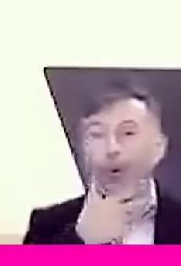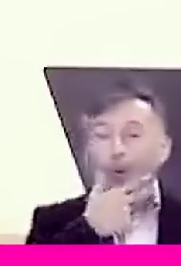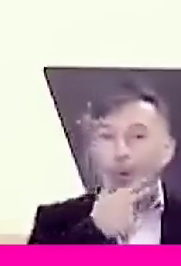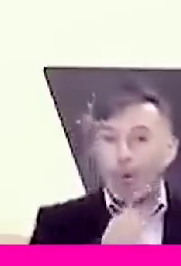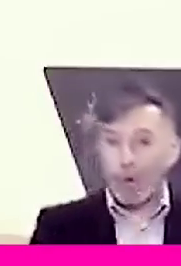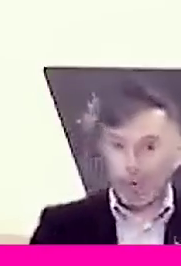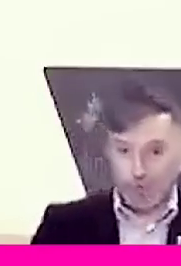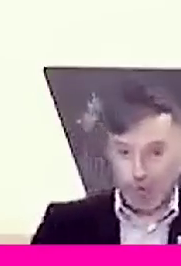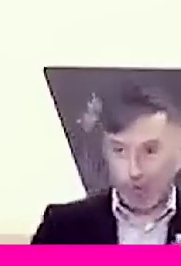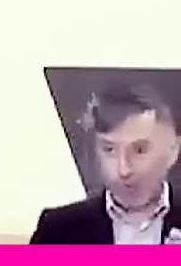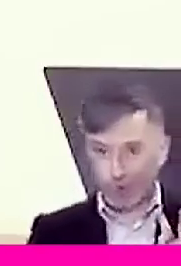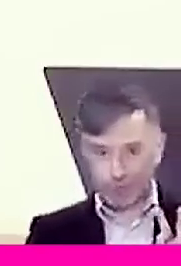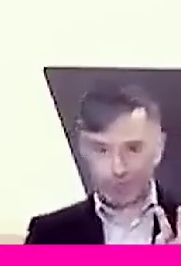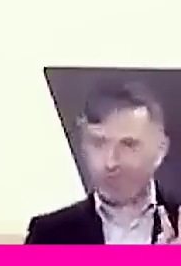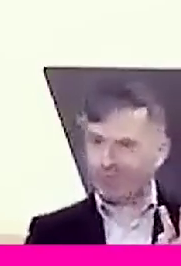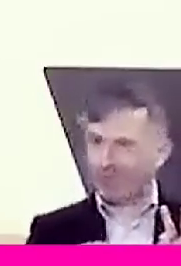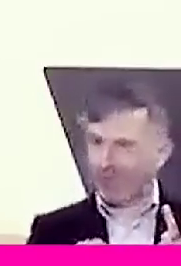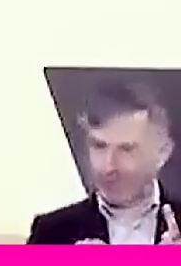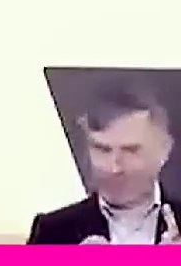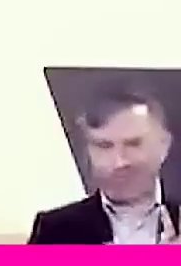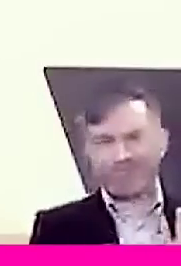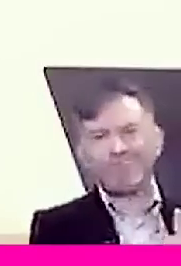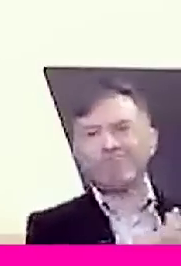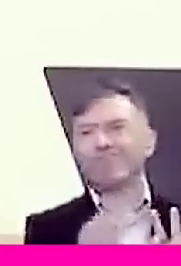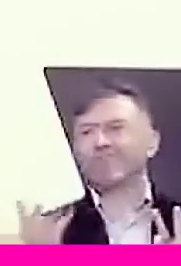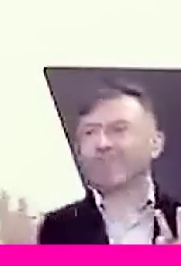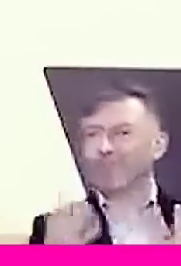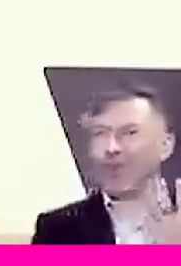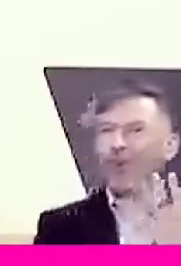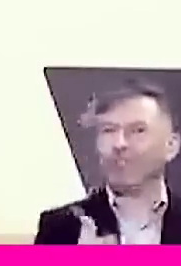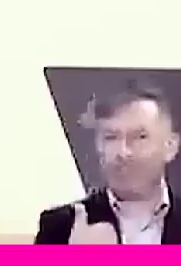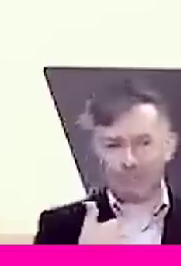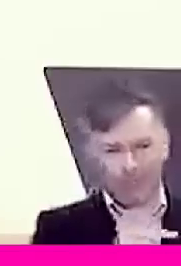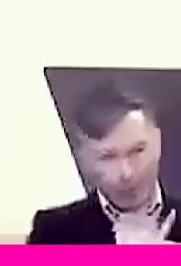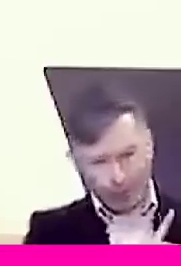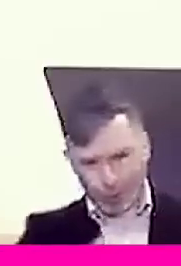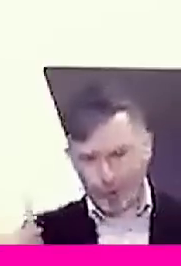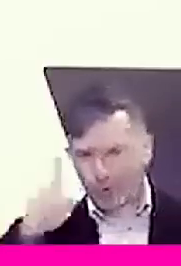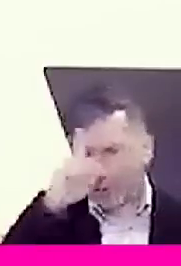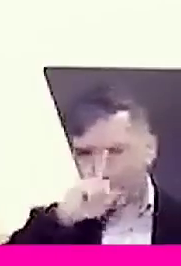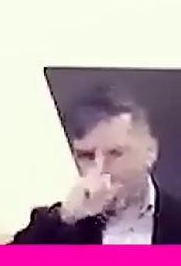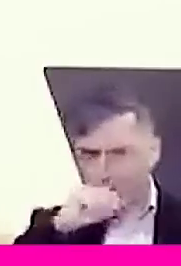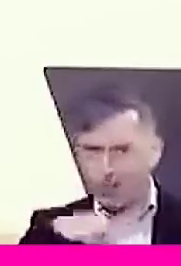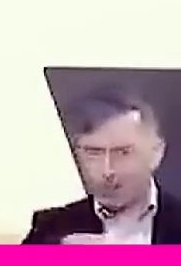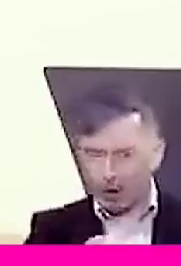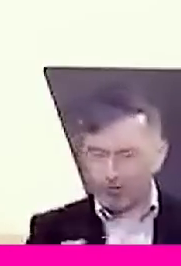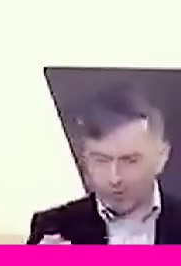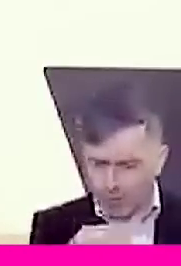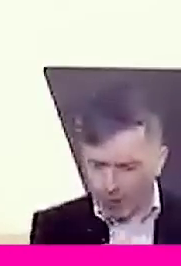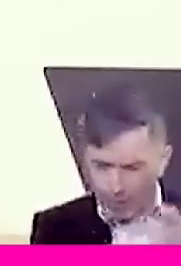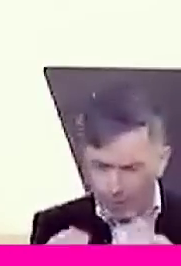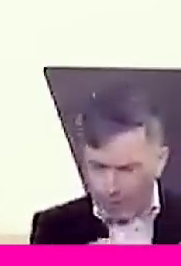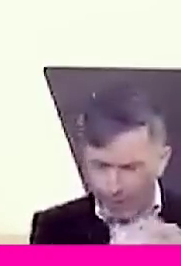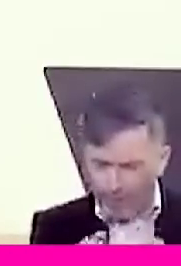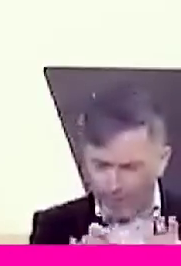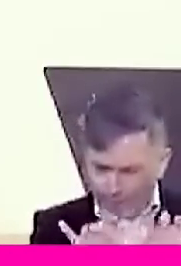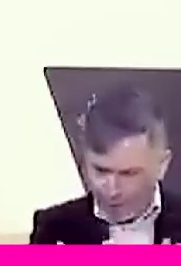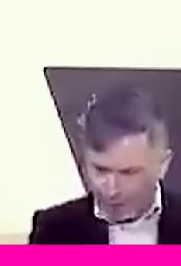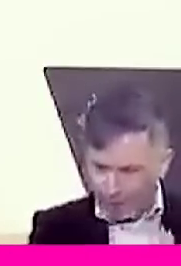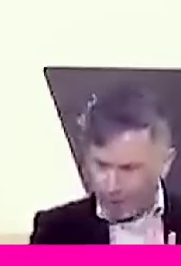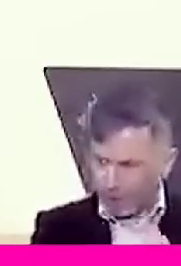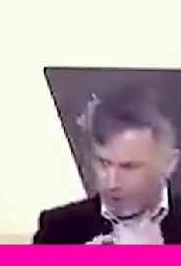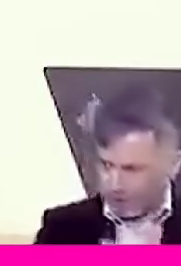todos los consejeros y consejeras electorales acompañen y hayan colaborado a nutrir este informe tercero